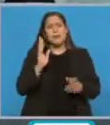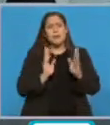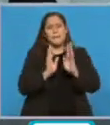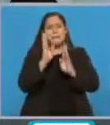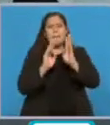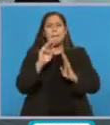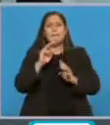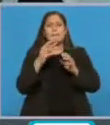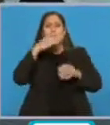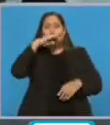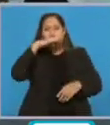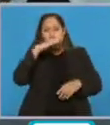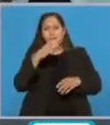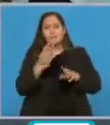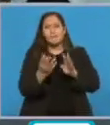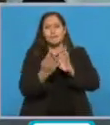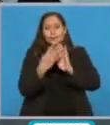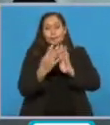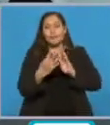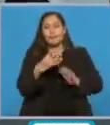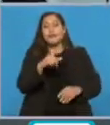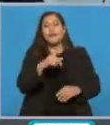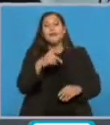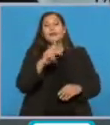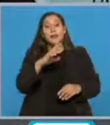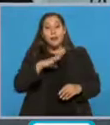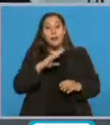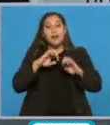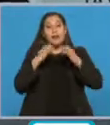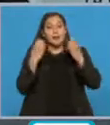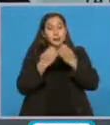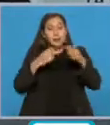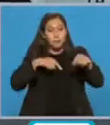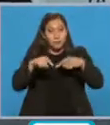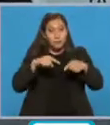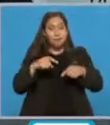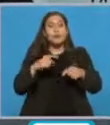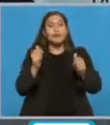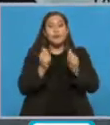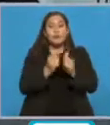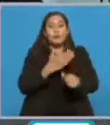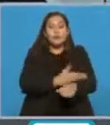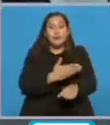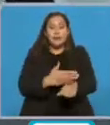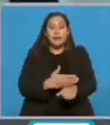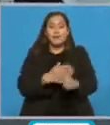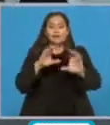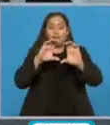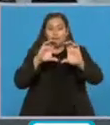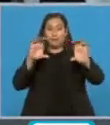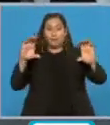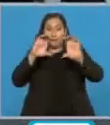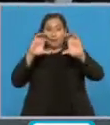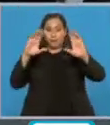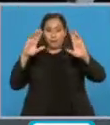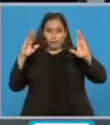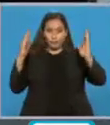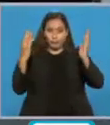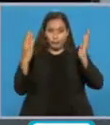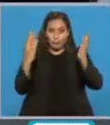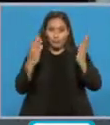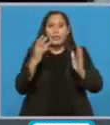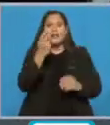medio existían. Y existió un estadio de fútbol hecho de madera que hace que también surja una